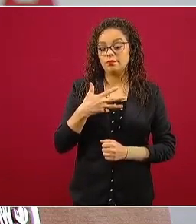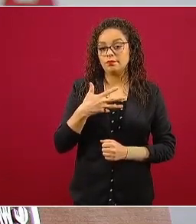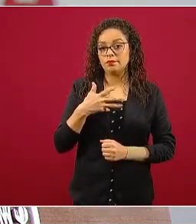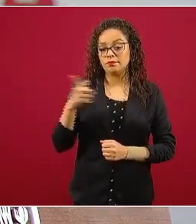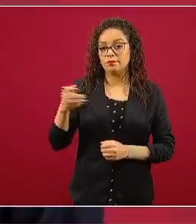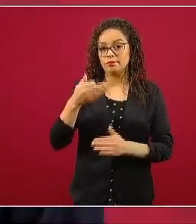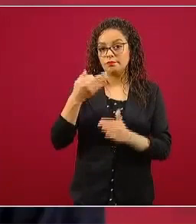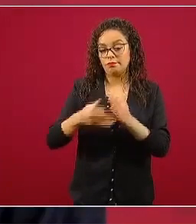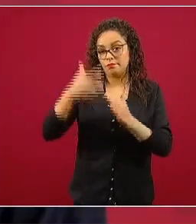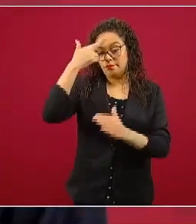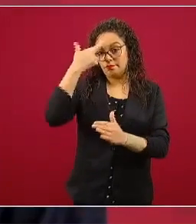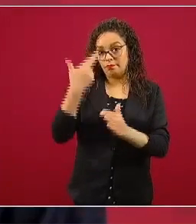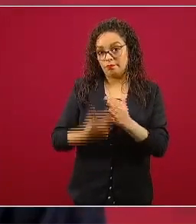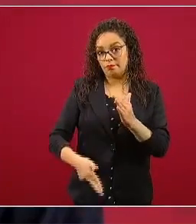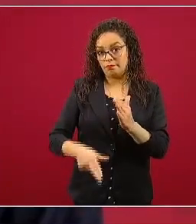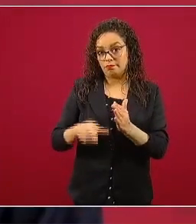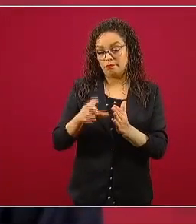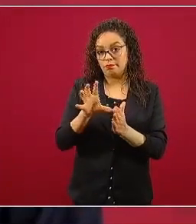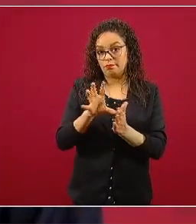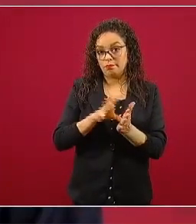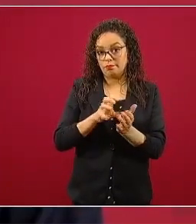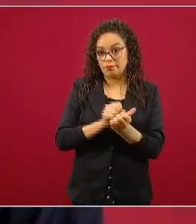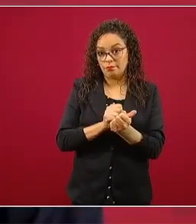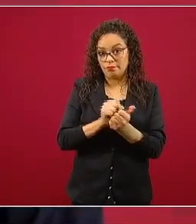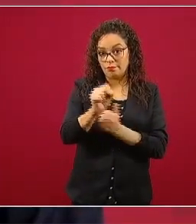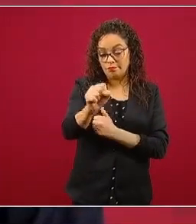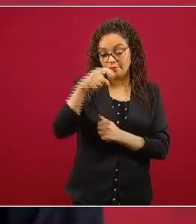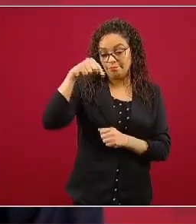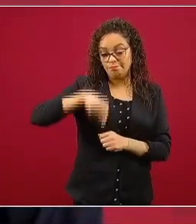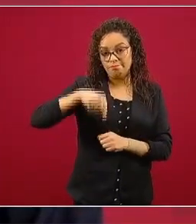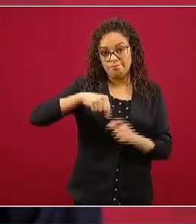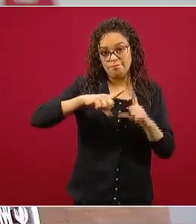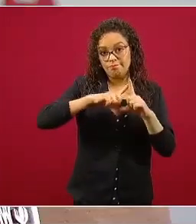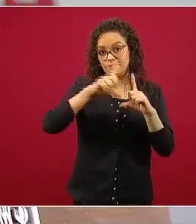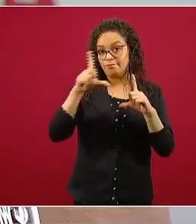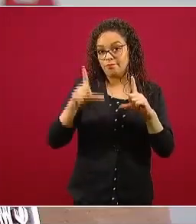violatoria de nuestra Constitución, de nuestra soberanía,